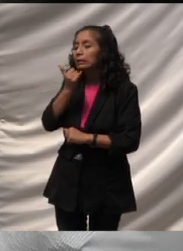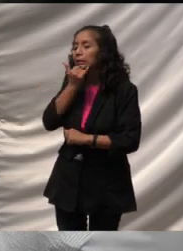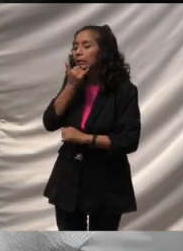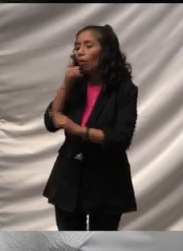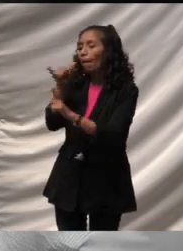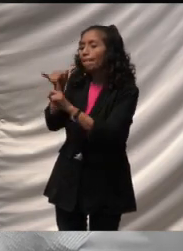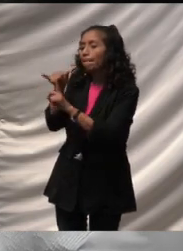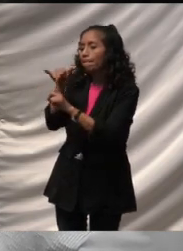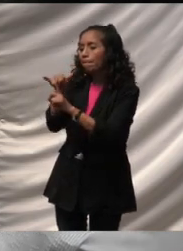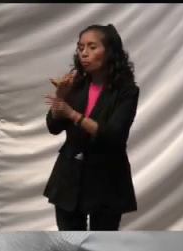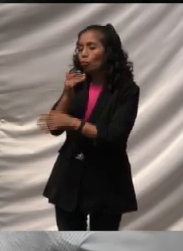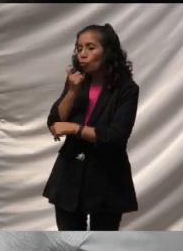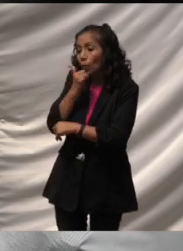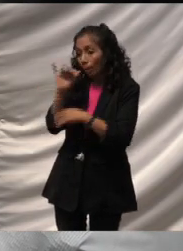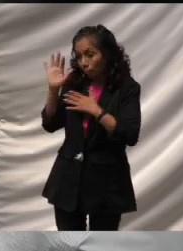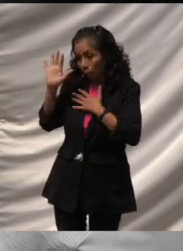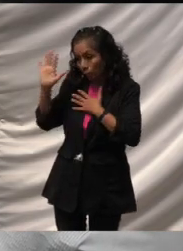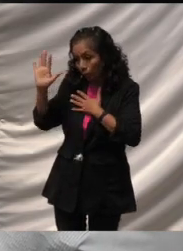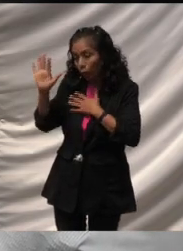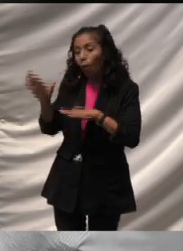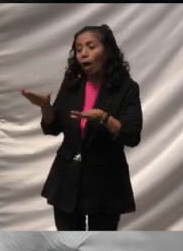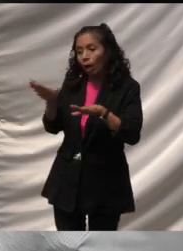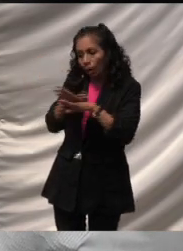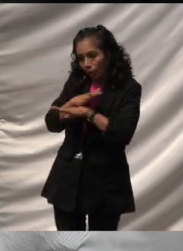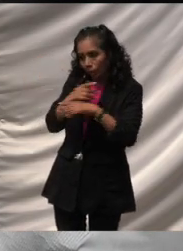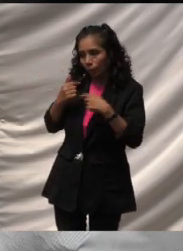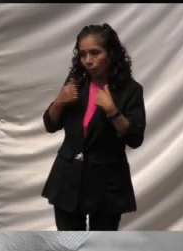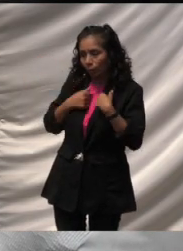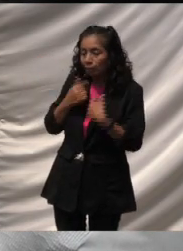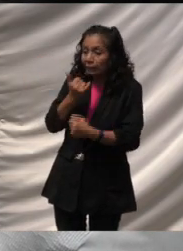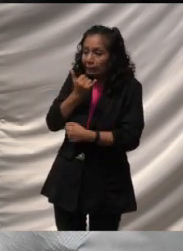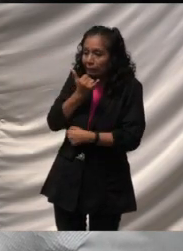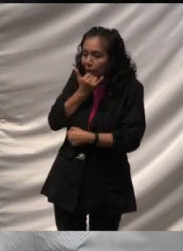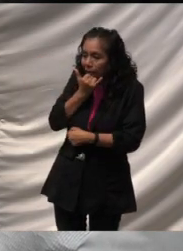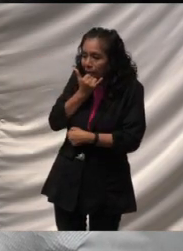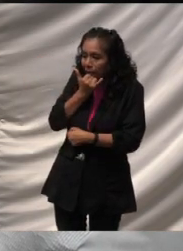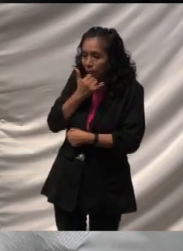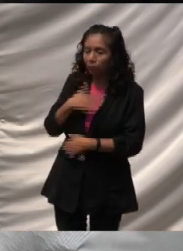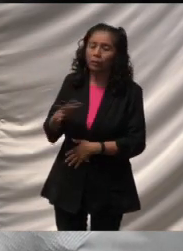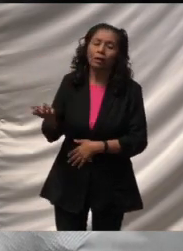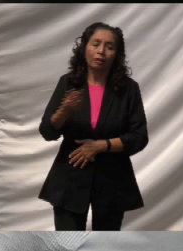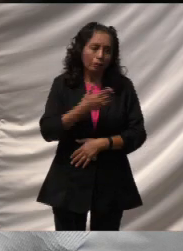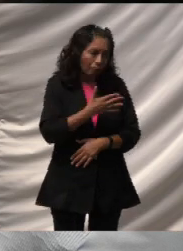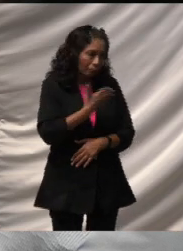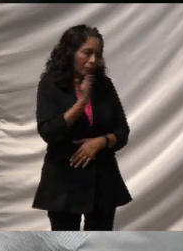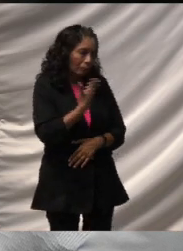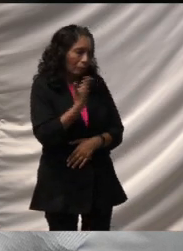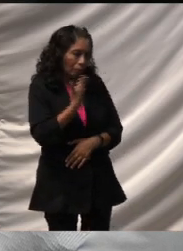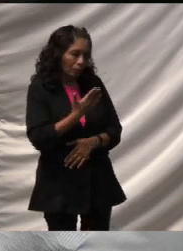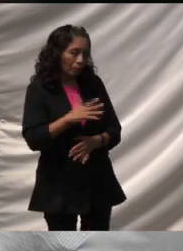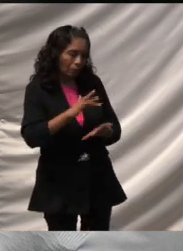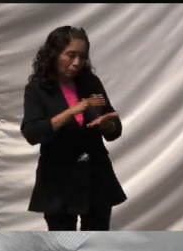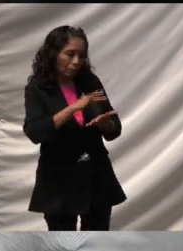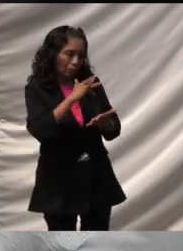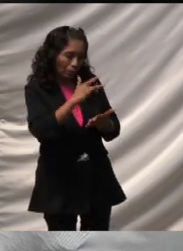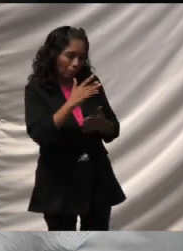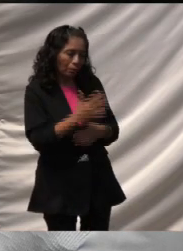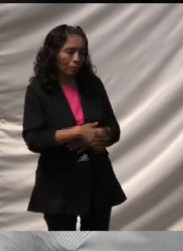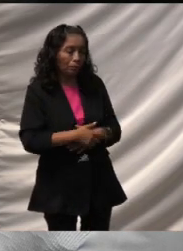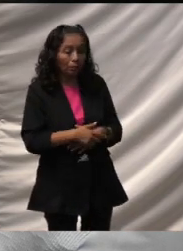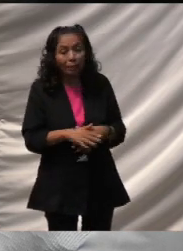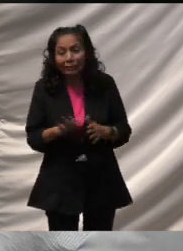durante mucho tiempo. Te prometeremos que cambiaremos. Perdón». «Está bien. Gracias por aceptar nuestras